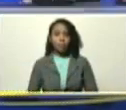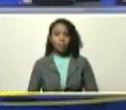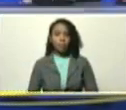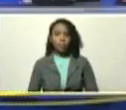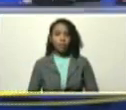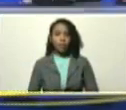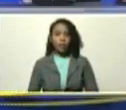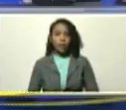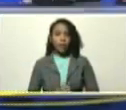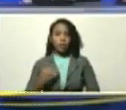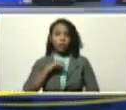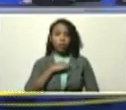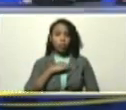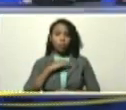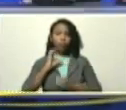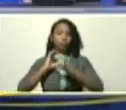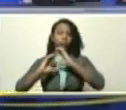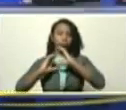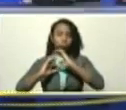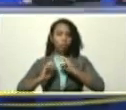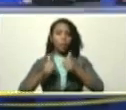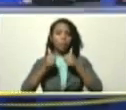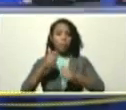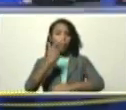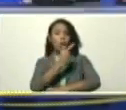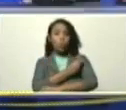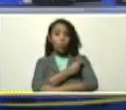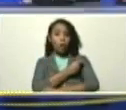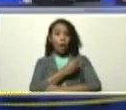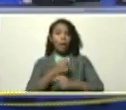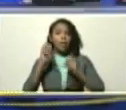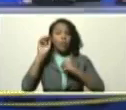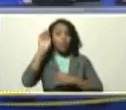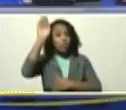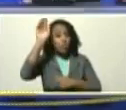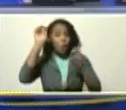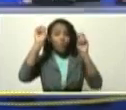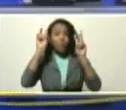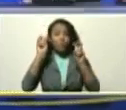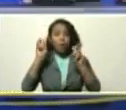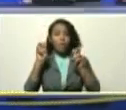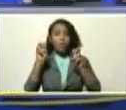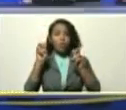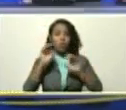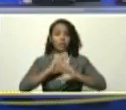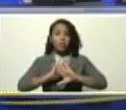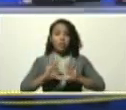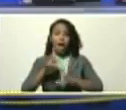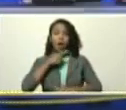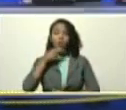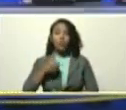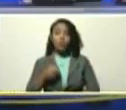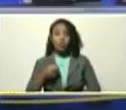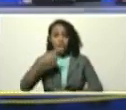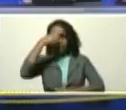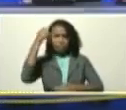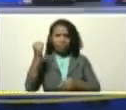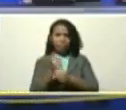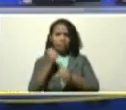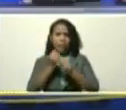Hemos conversado muy bien las vacunas de nueva generación, que ya Rusia está